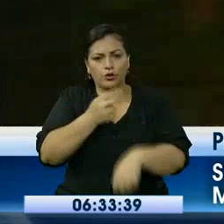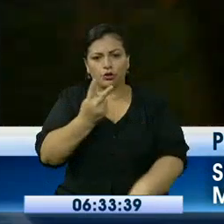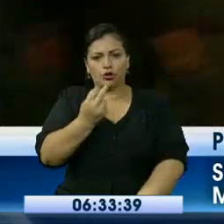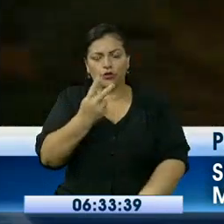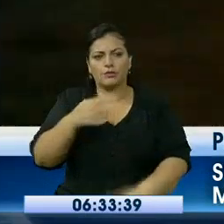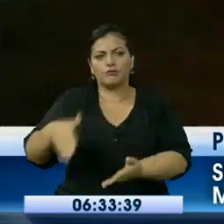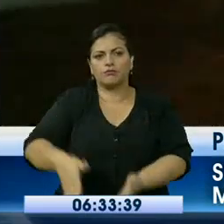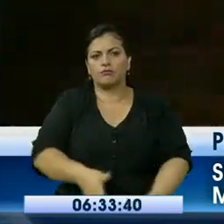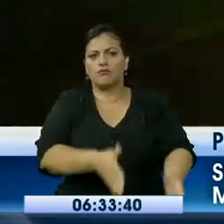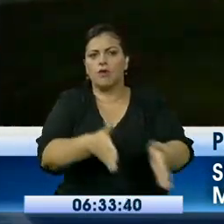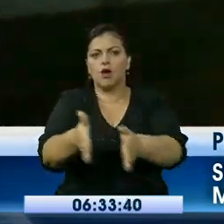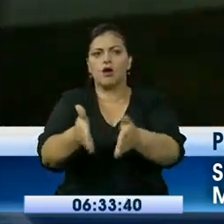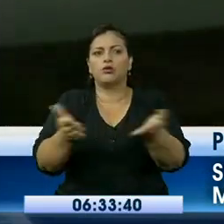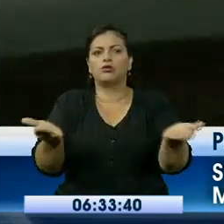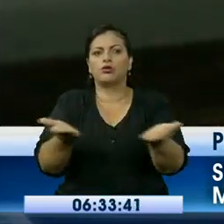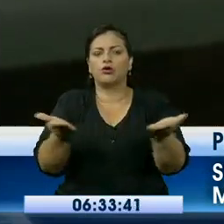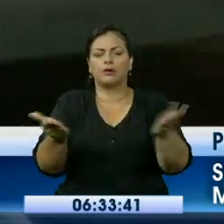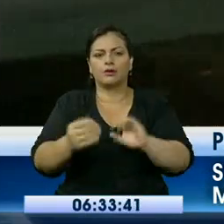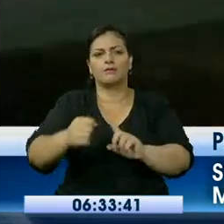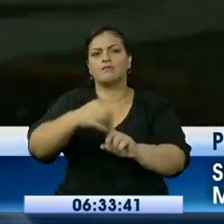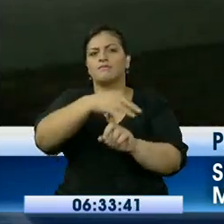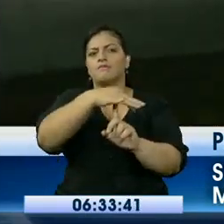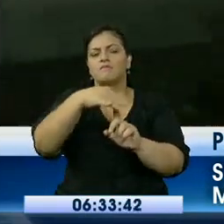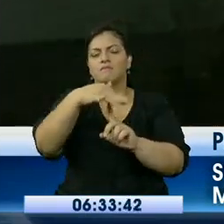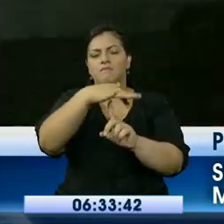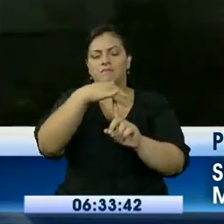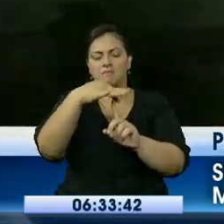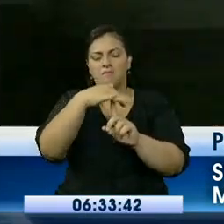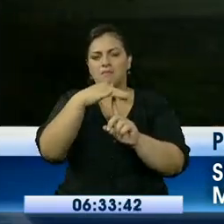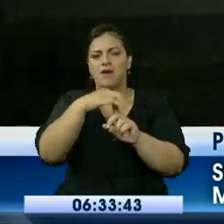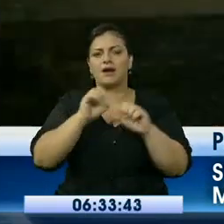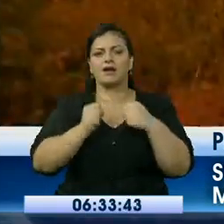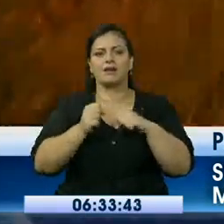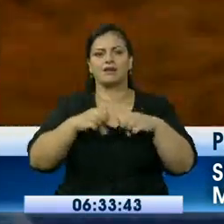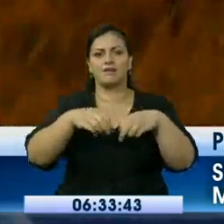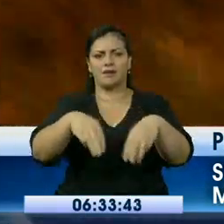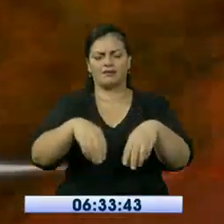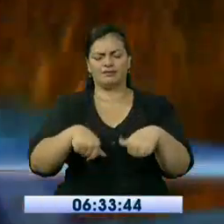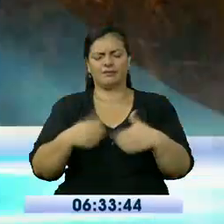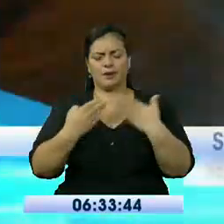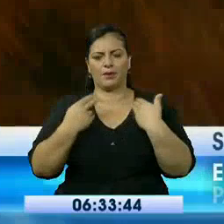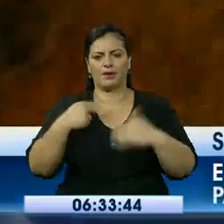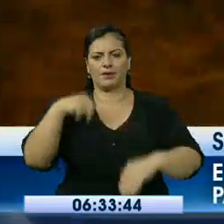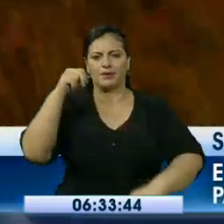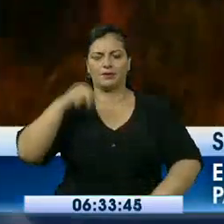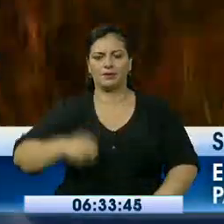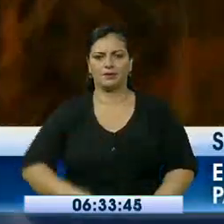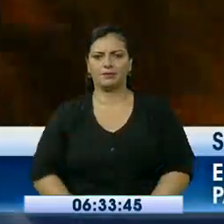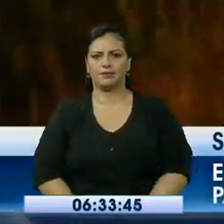Paseo, junto al Parque Samanes, en el norte de Guayaquil.